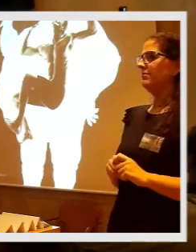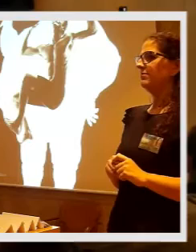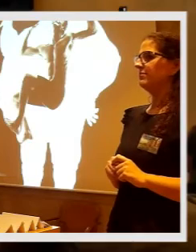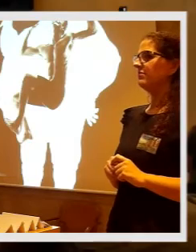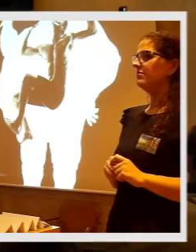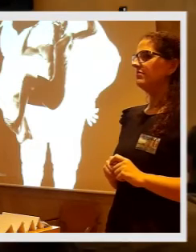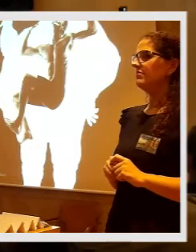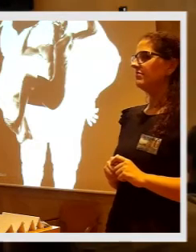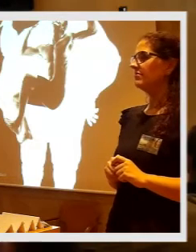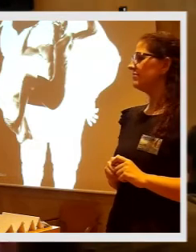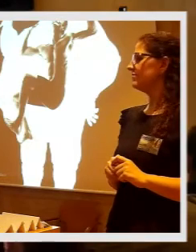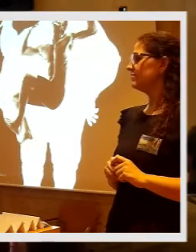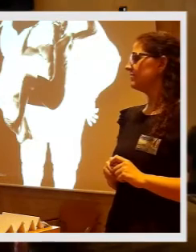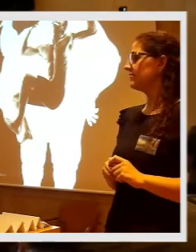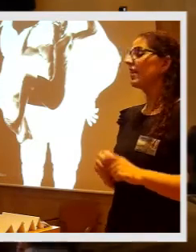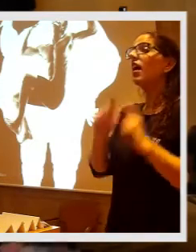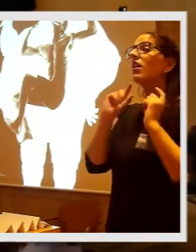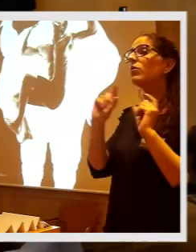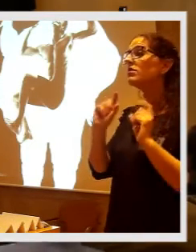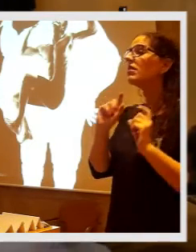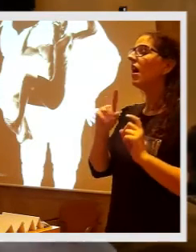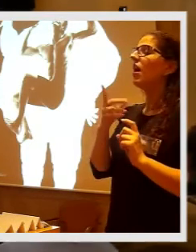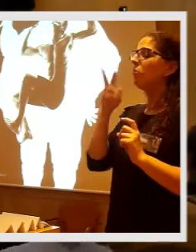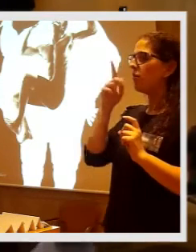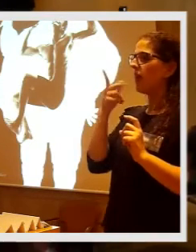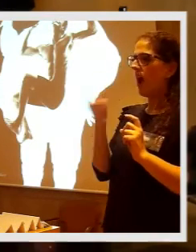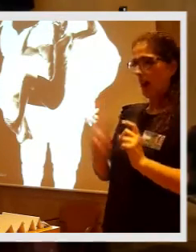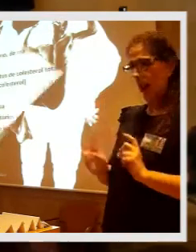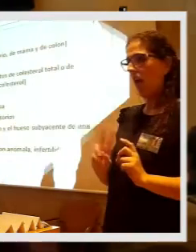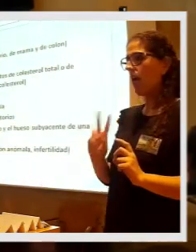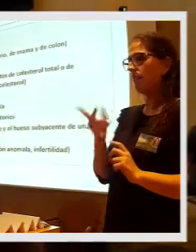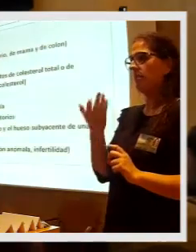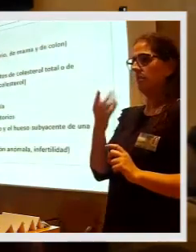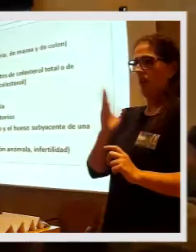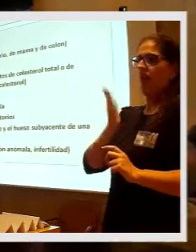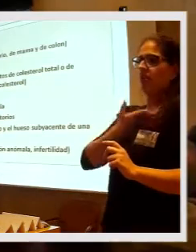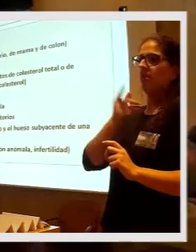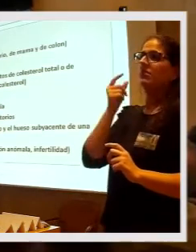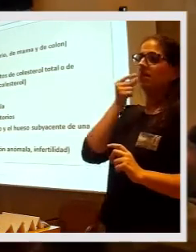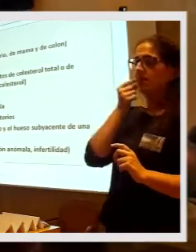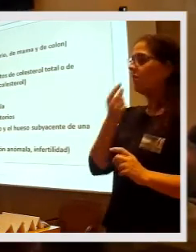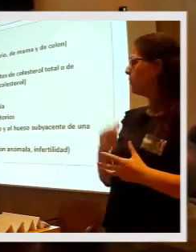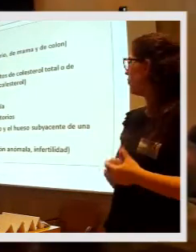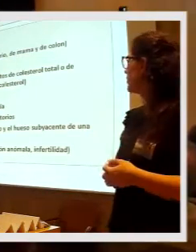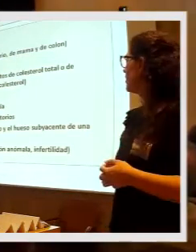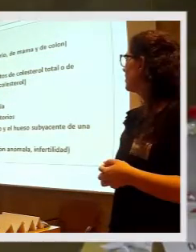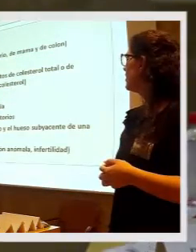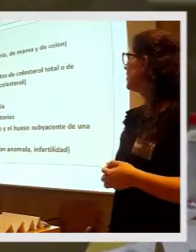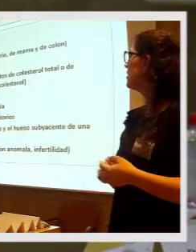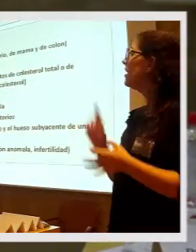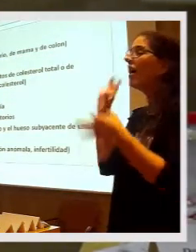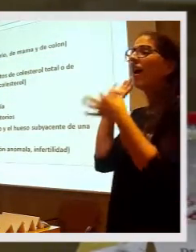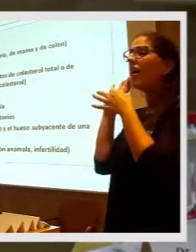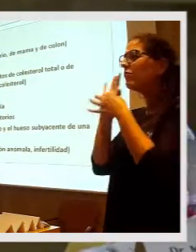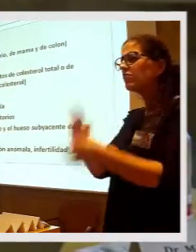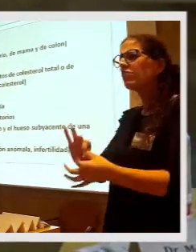el sobrepeso, la obesidad constituye un problema importantísimo de salud y fijaros que está relacionada íntimamente